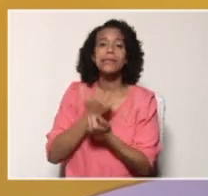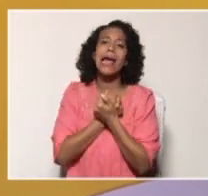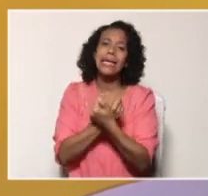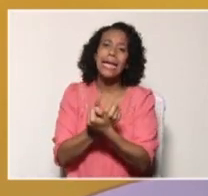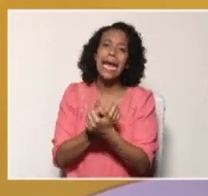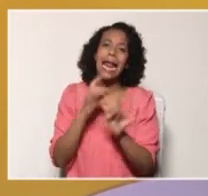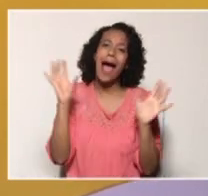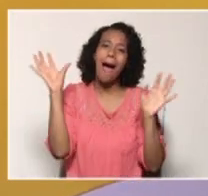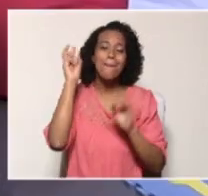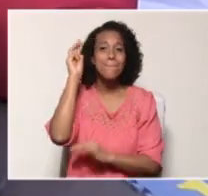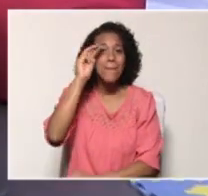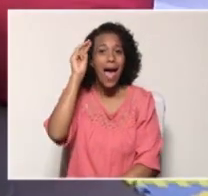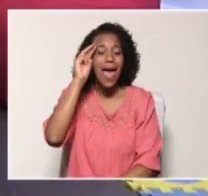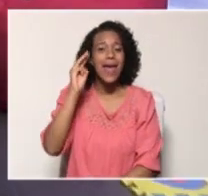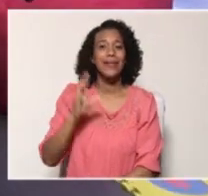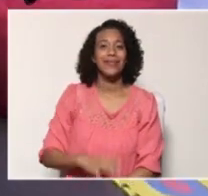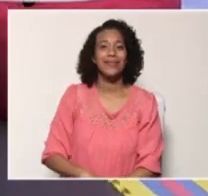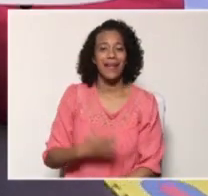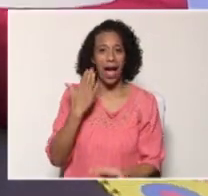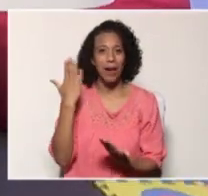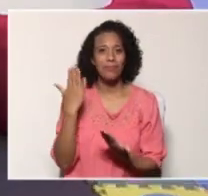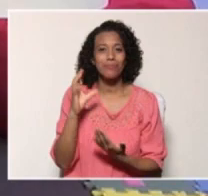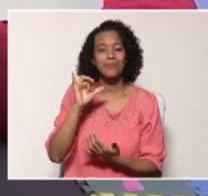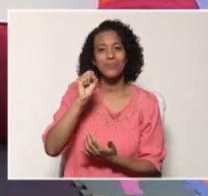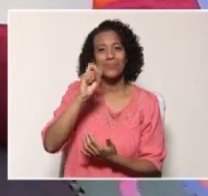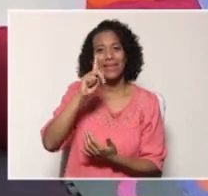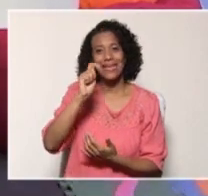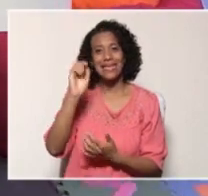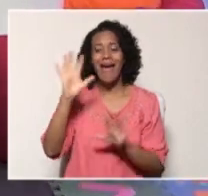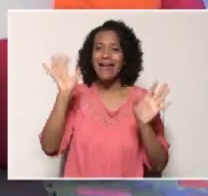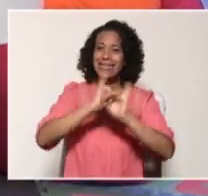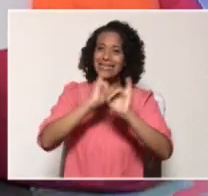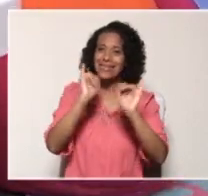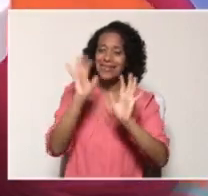mucho su maestra de educación inicial, Esther Cabrera.